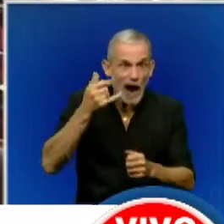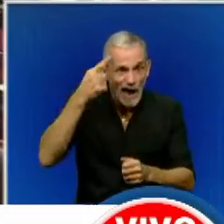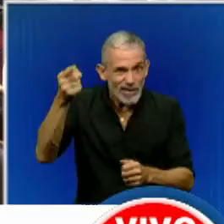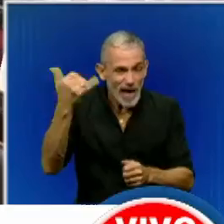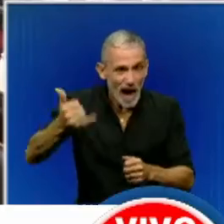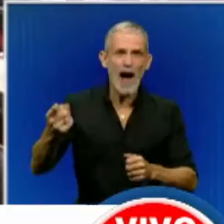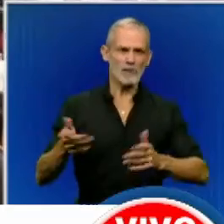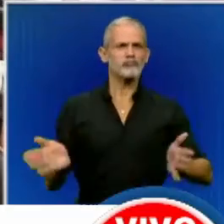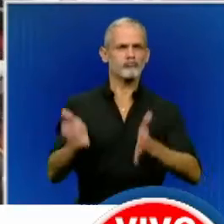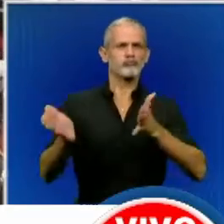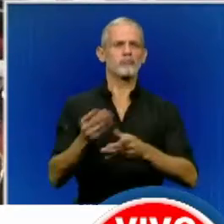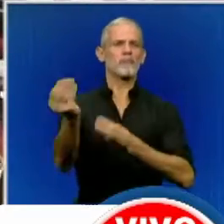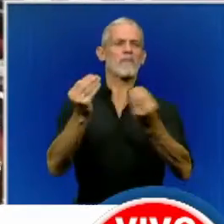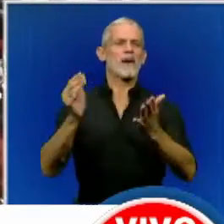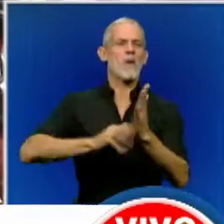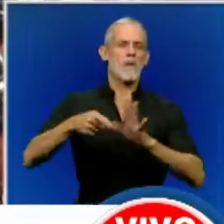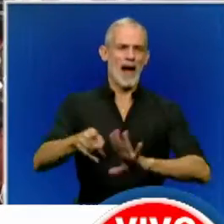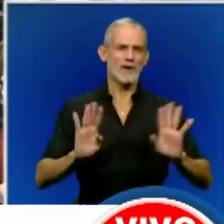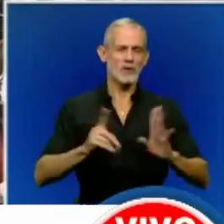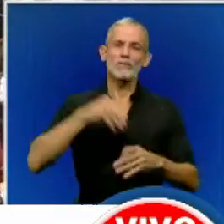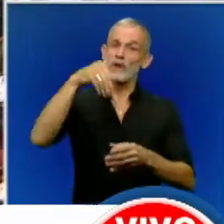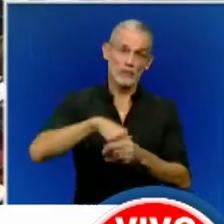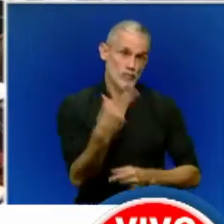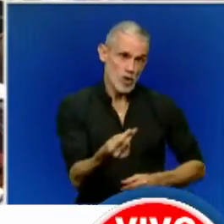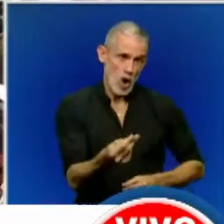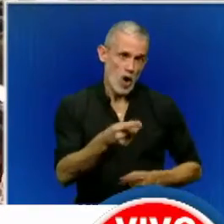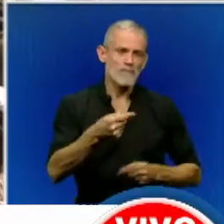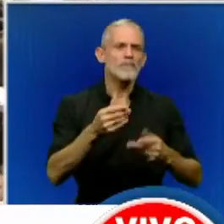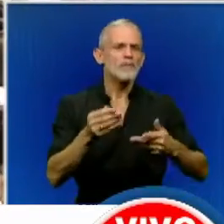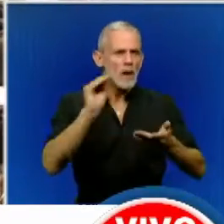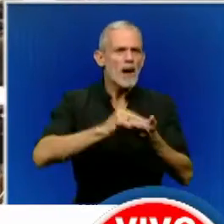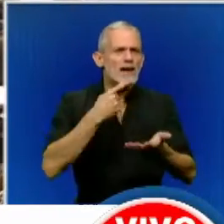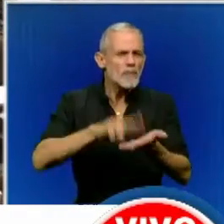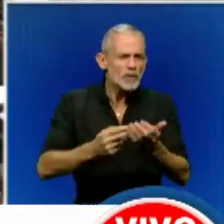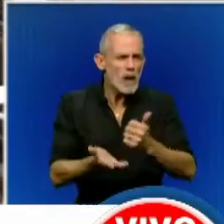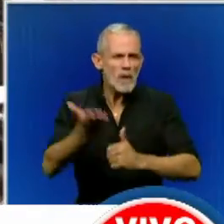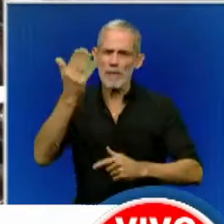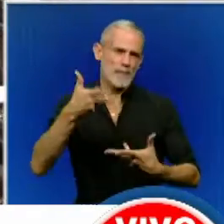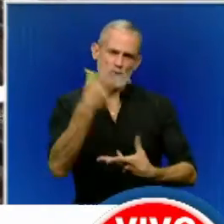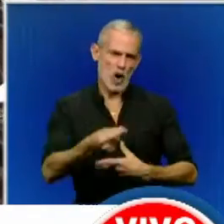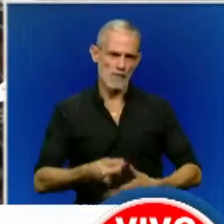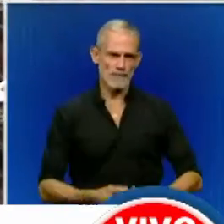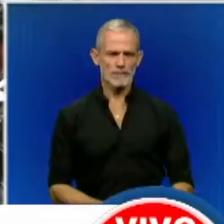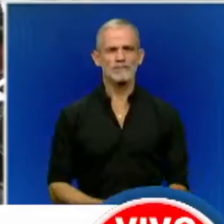y que quiere generar empleo en blanco. Presidente, votamos en contra de seguir aumentando impuestos en Argentina. Muchas